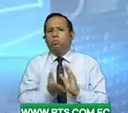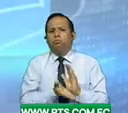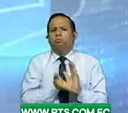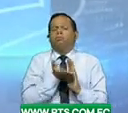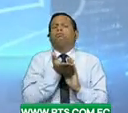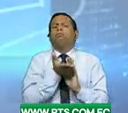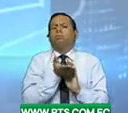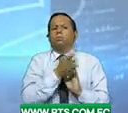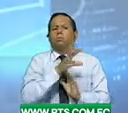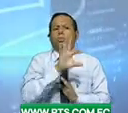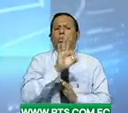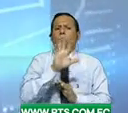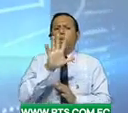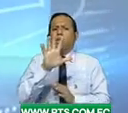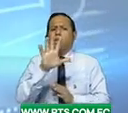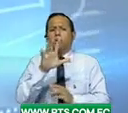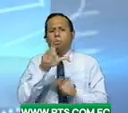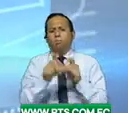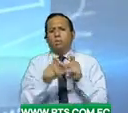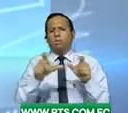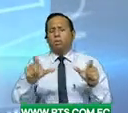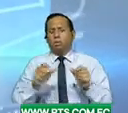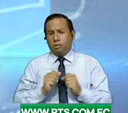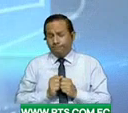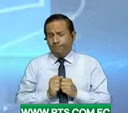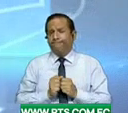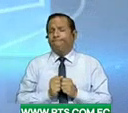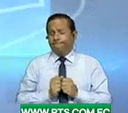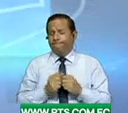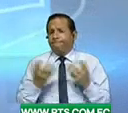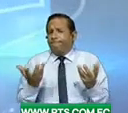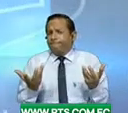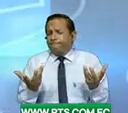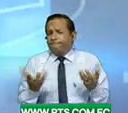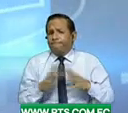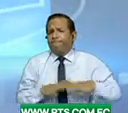casos. Esto según el Departamento de Análisis